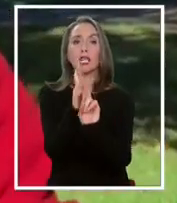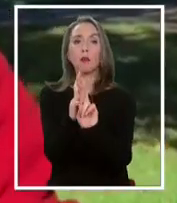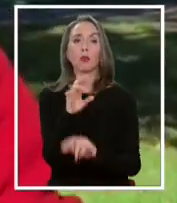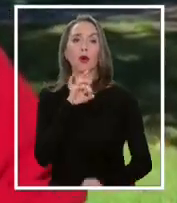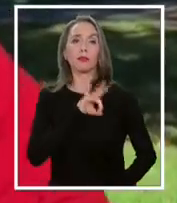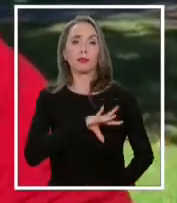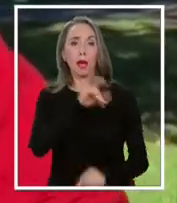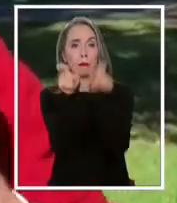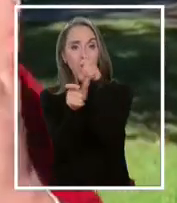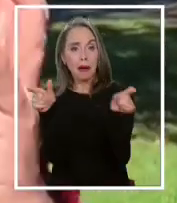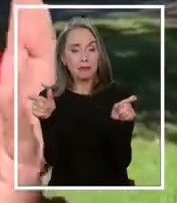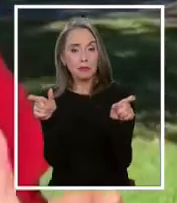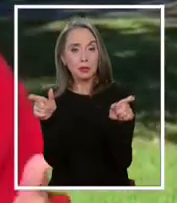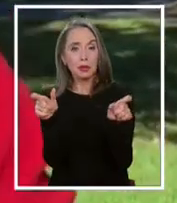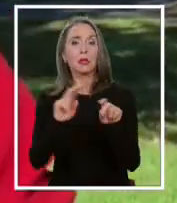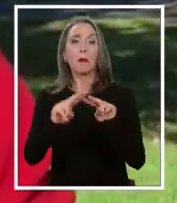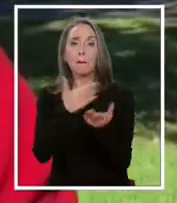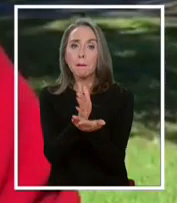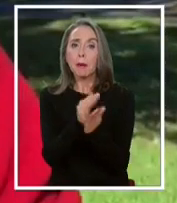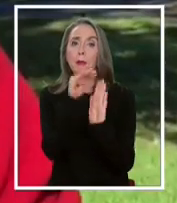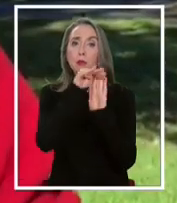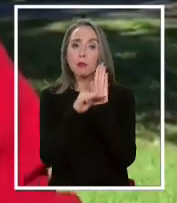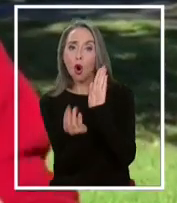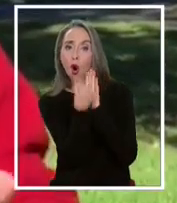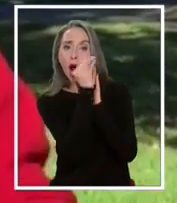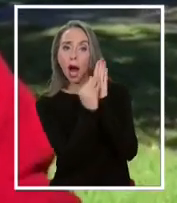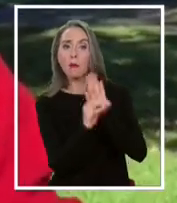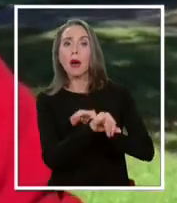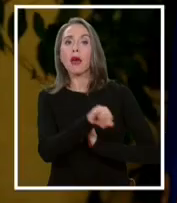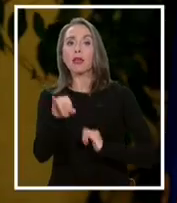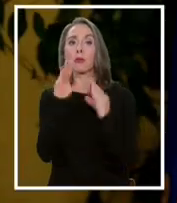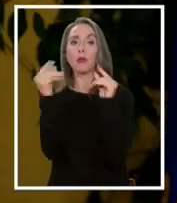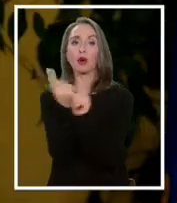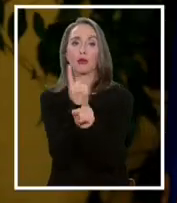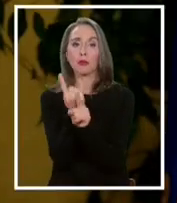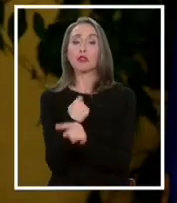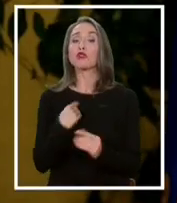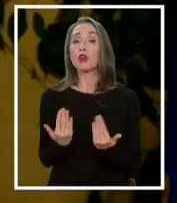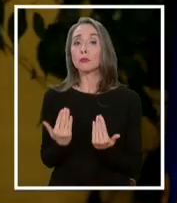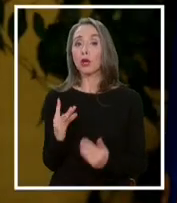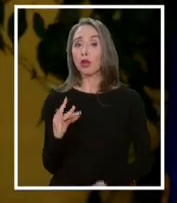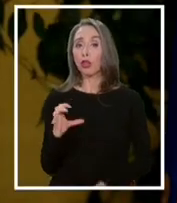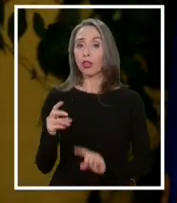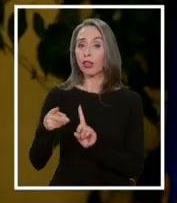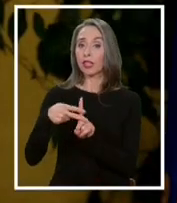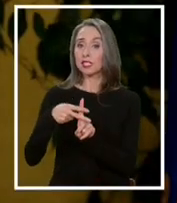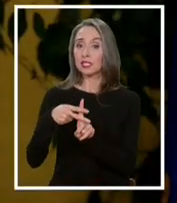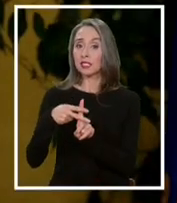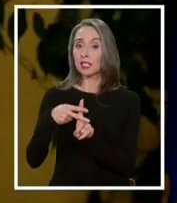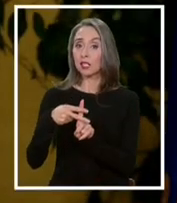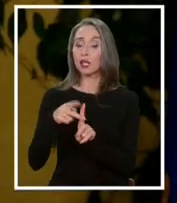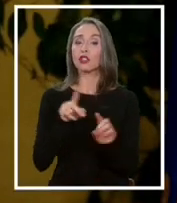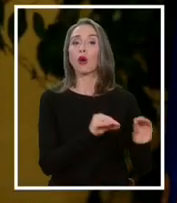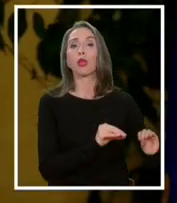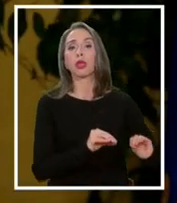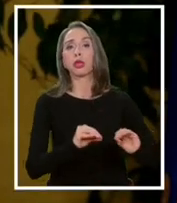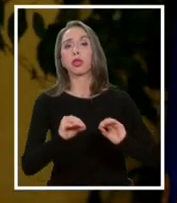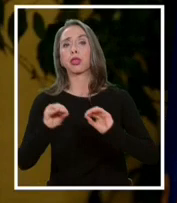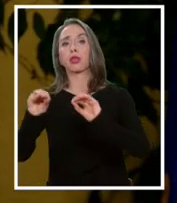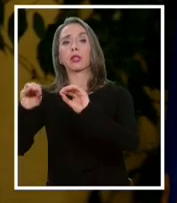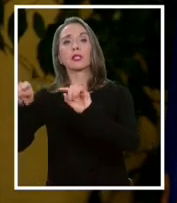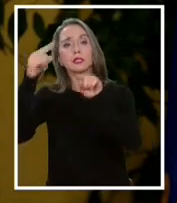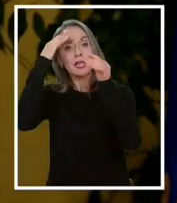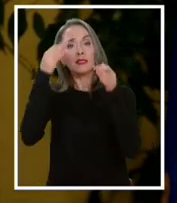a chile se preparan programas y después hablamos yo espero que la democracia cristiana no dilate más